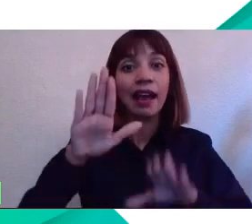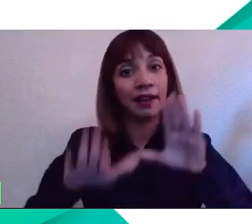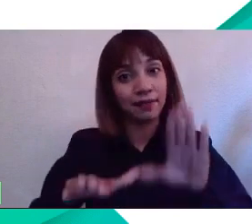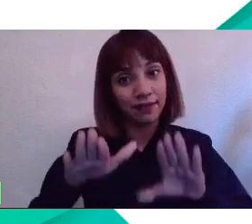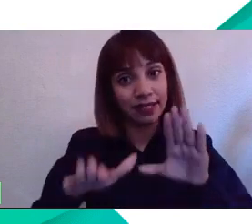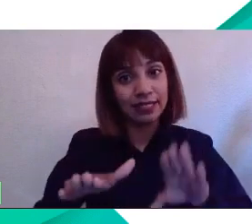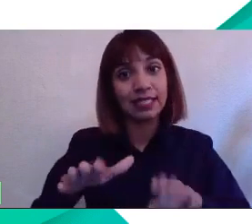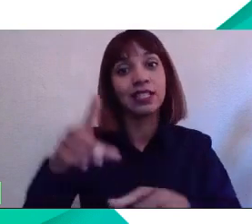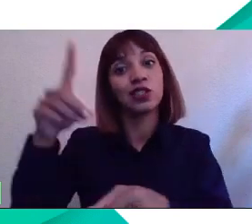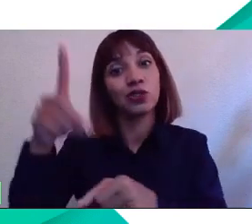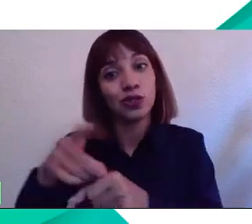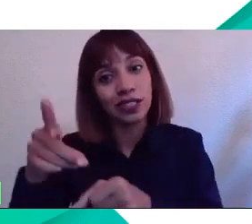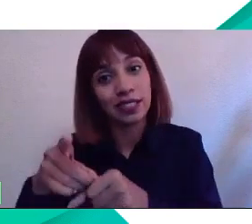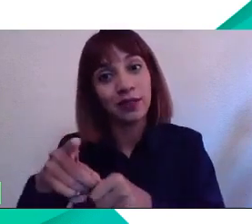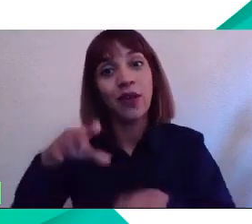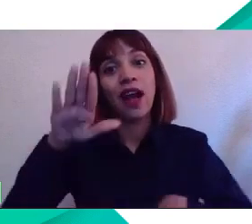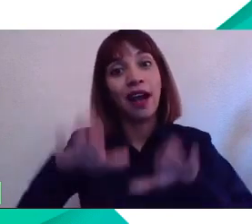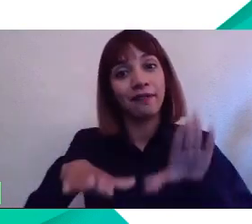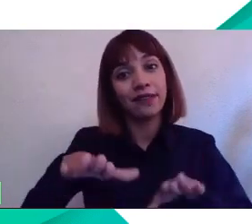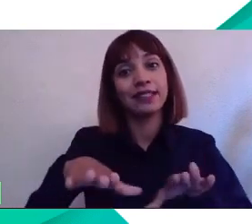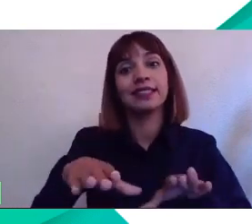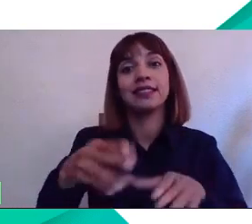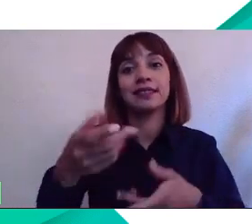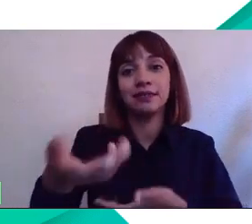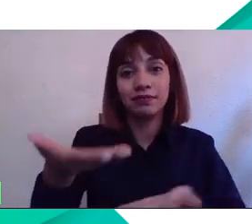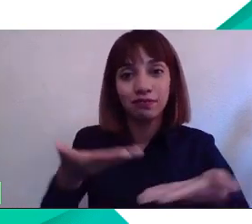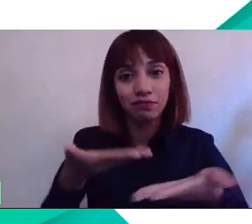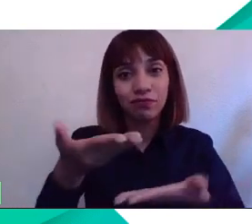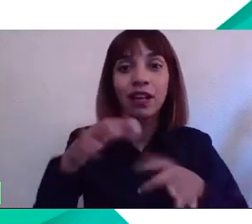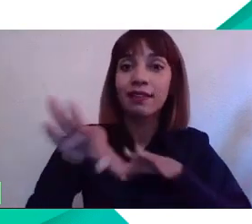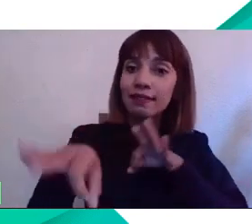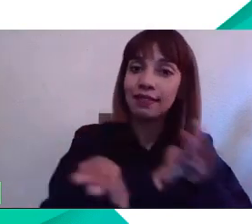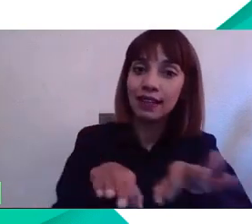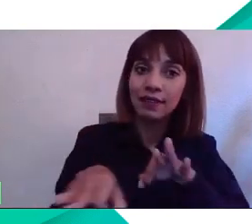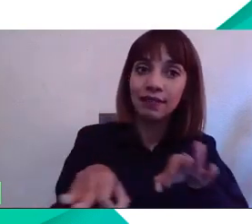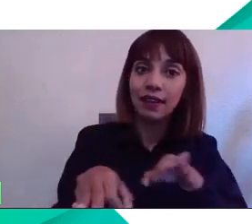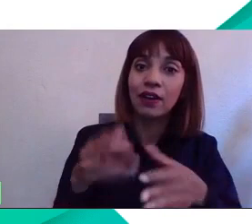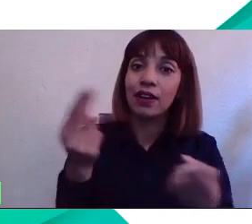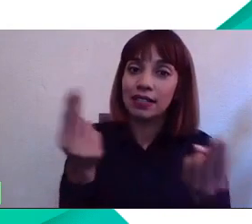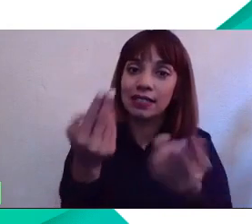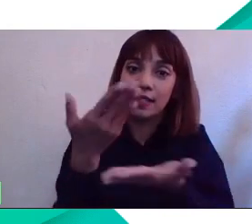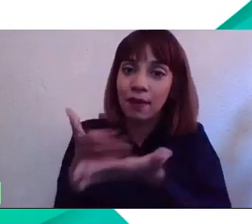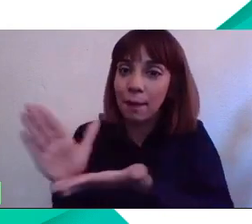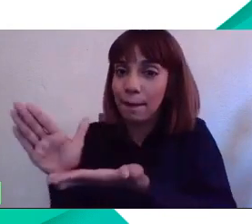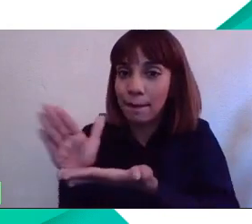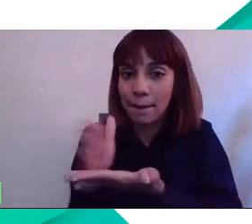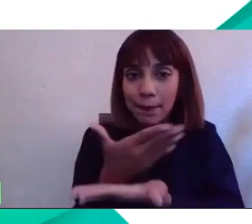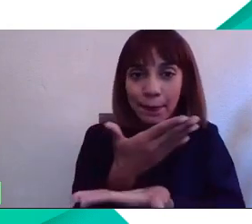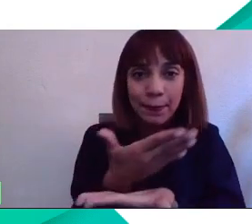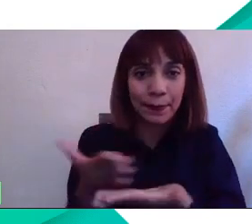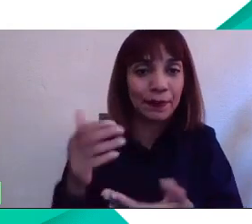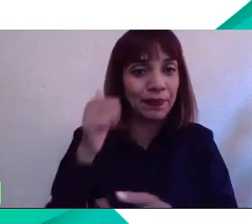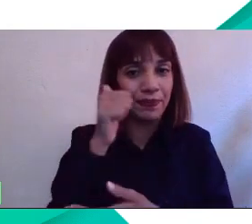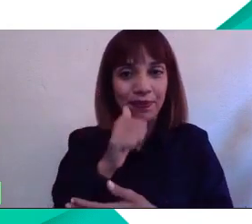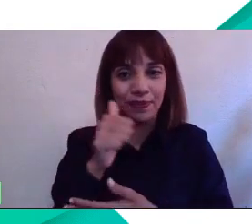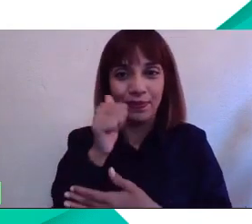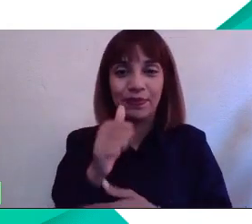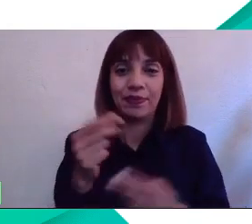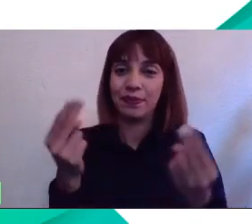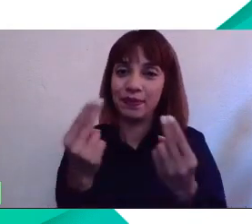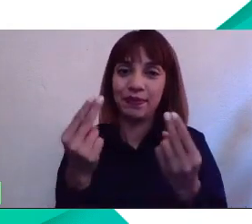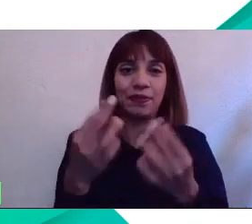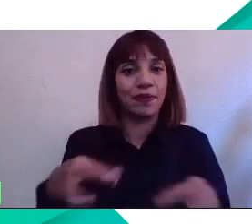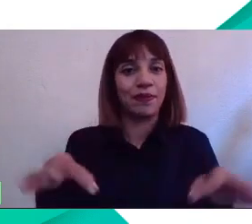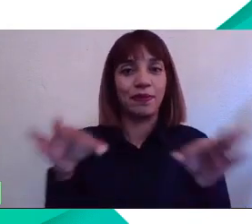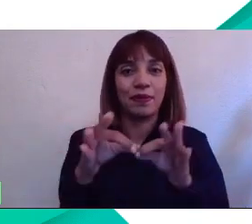¿correcto? Sí, exacto. Hay una parte que es donativo y producto porque es necesario separarlo. Perfecto. Bueno, chicos, no